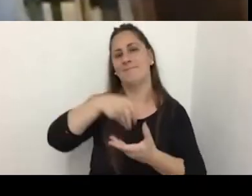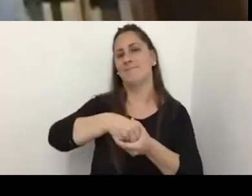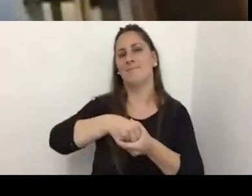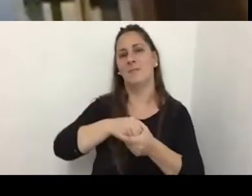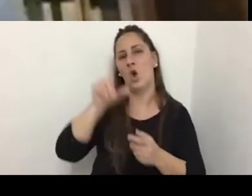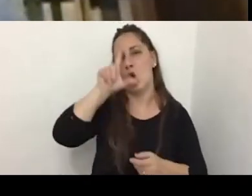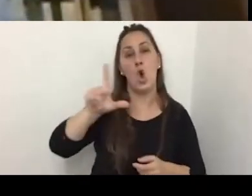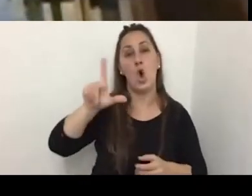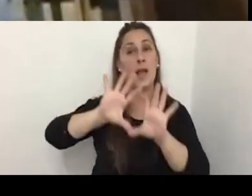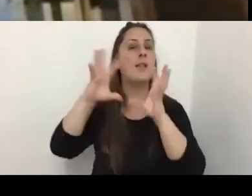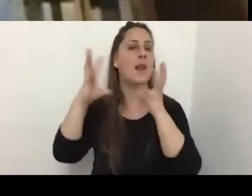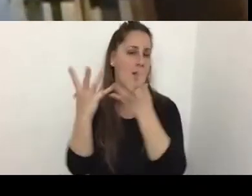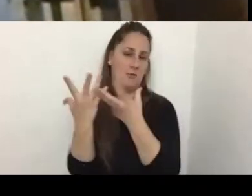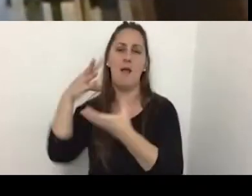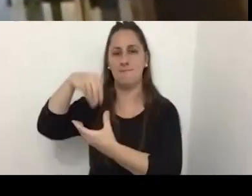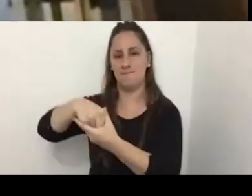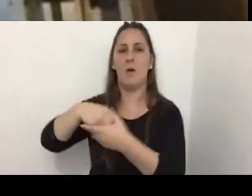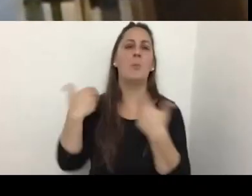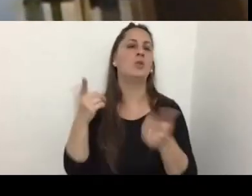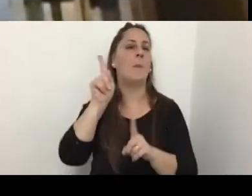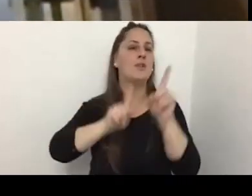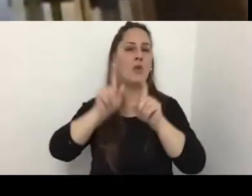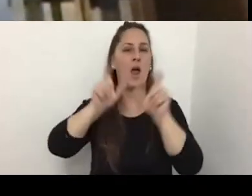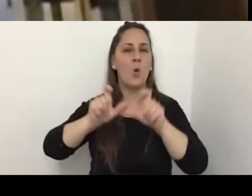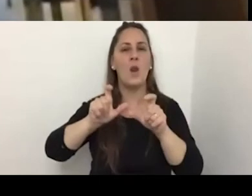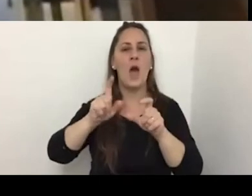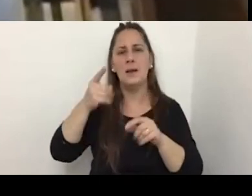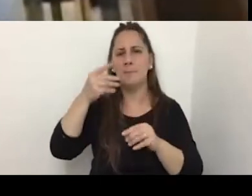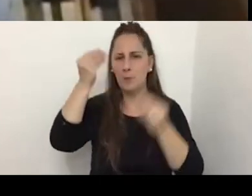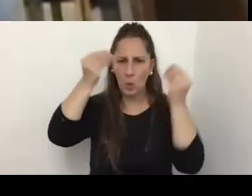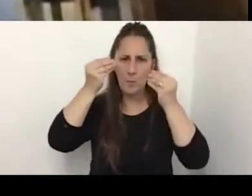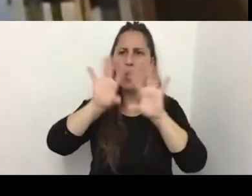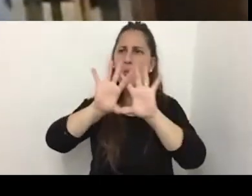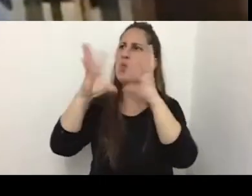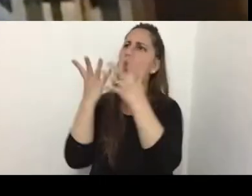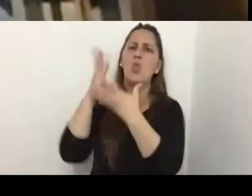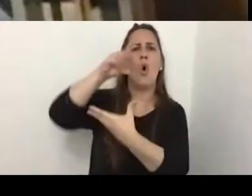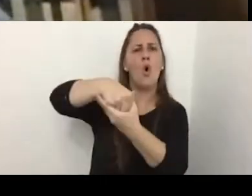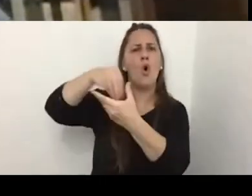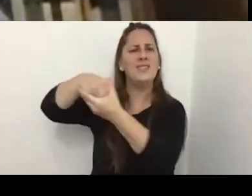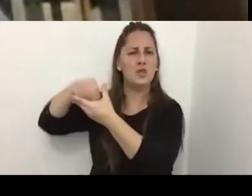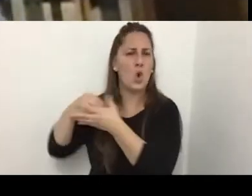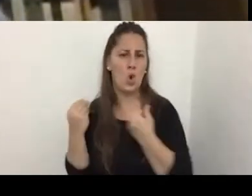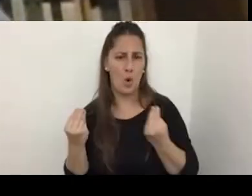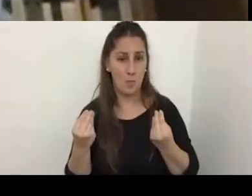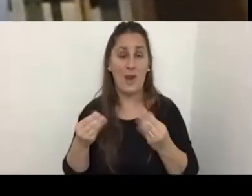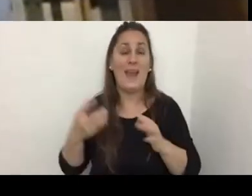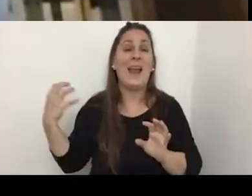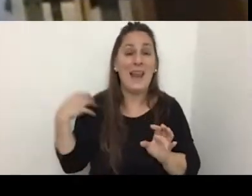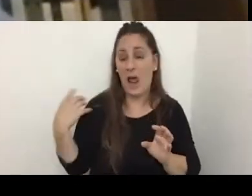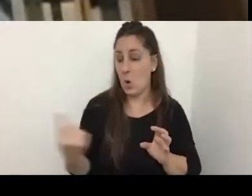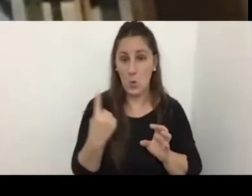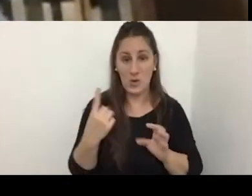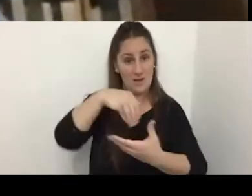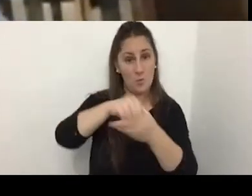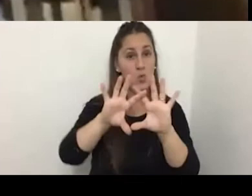internacional. Por eso a algunos les preocupa tanto la inserción en el mundo. Ahora, en general, nuestra inserción en el mundo es a partir de la